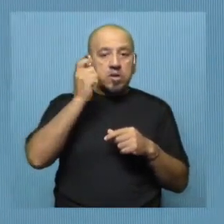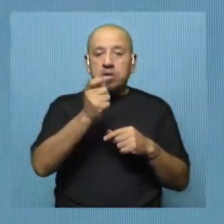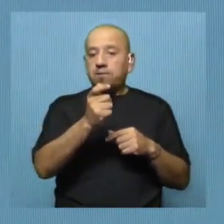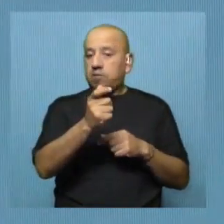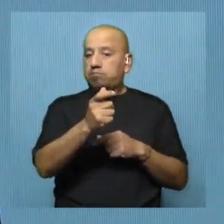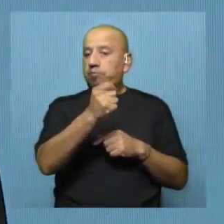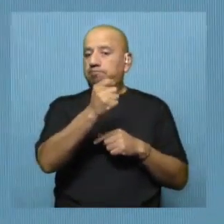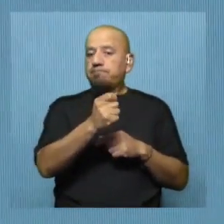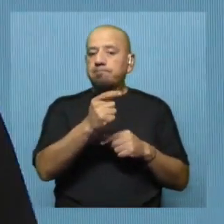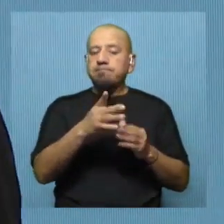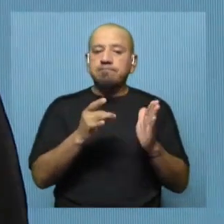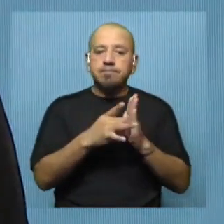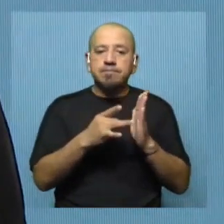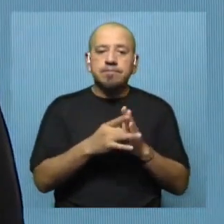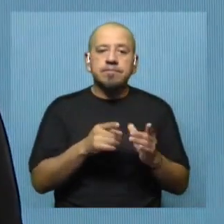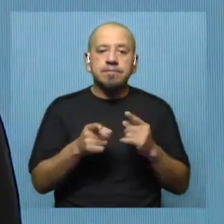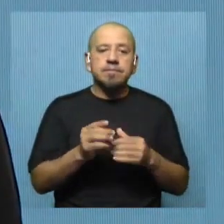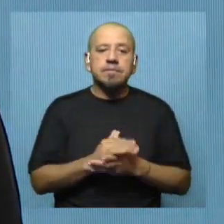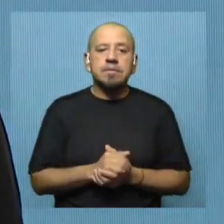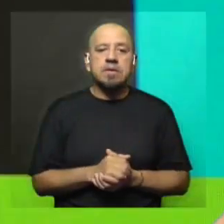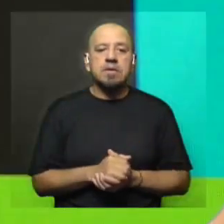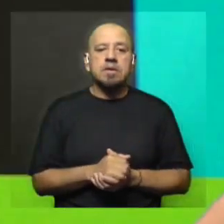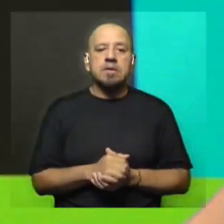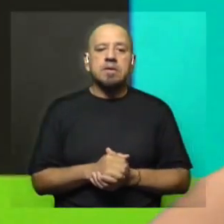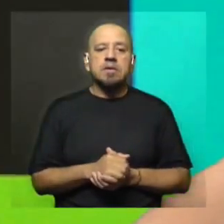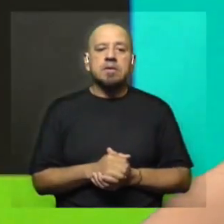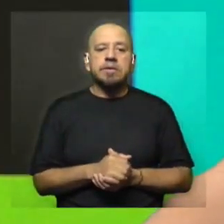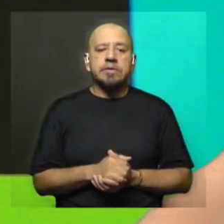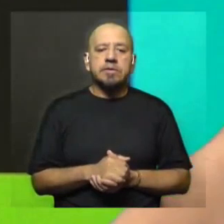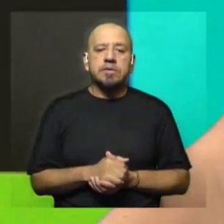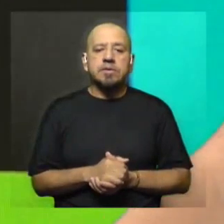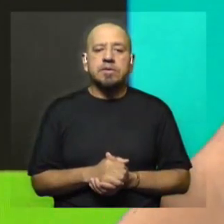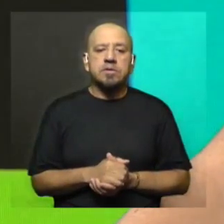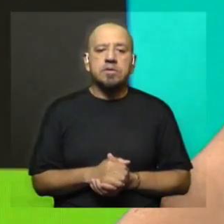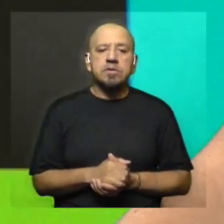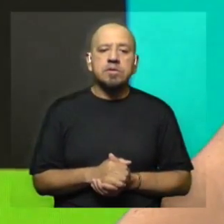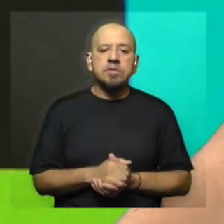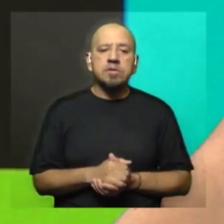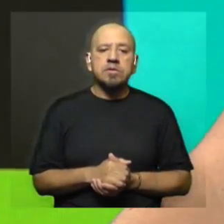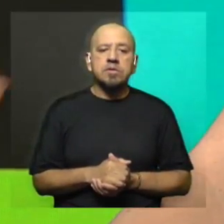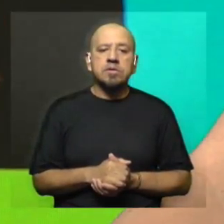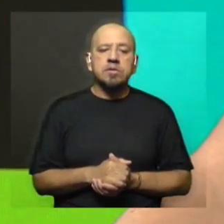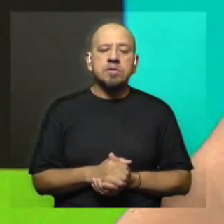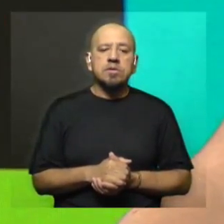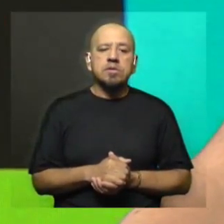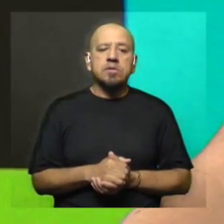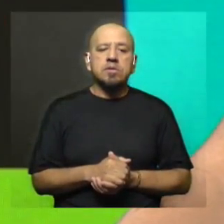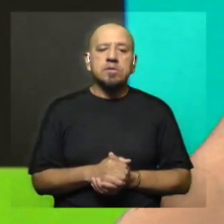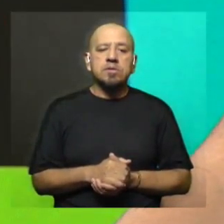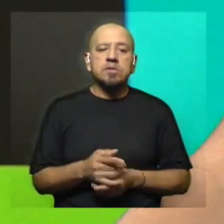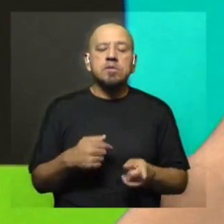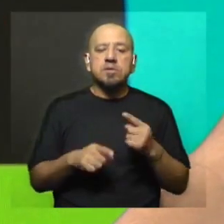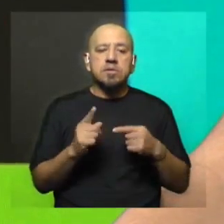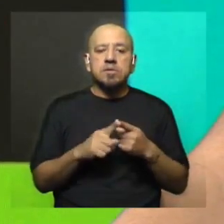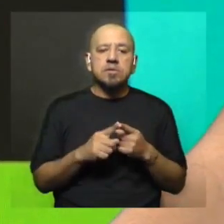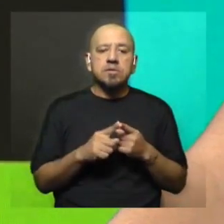que puedas generar un discurso propio, ¿no? Claro. Voy a hacer ping, voy a hacer uso del botón de la pregunta rara que se me acaba de ocurrir, pero que no demore